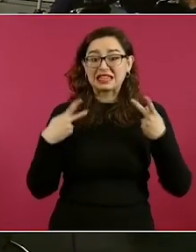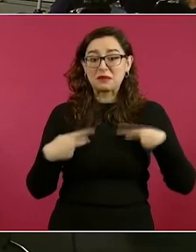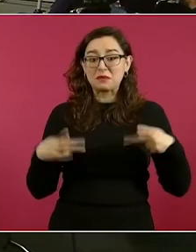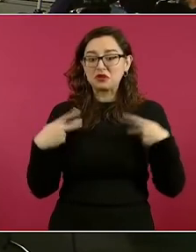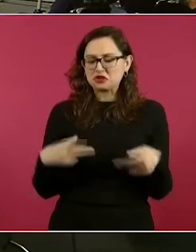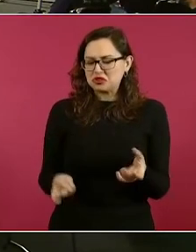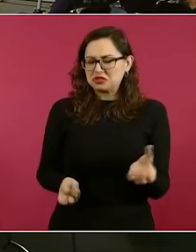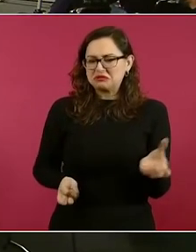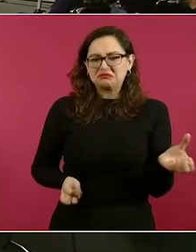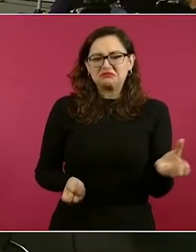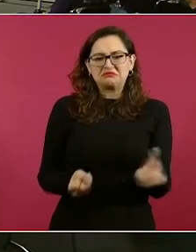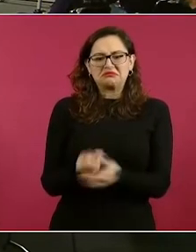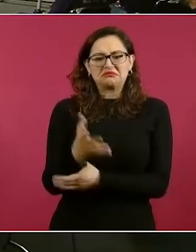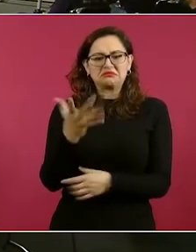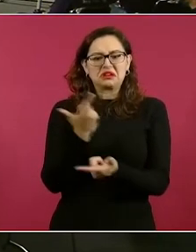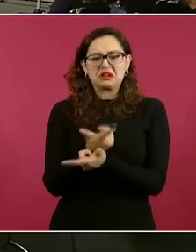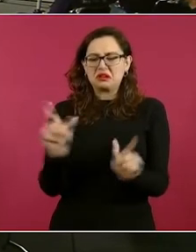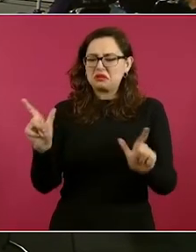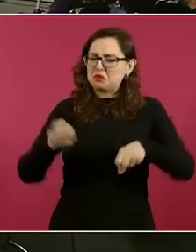implicados.